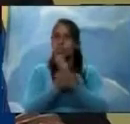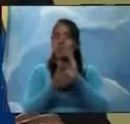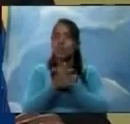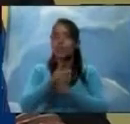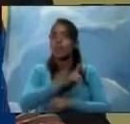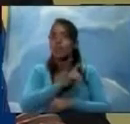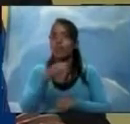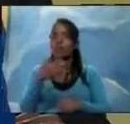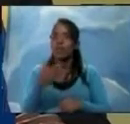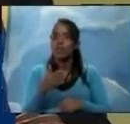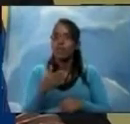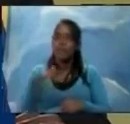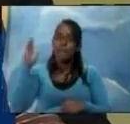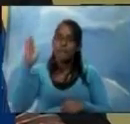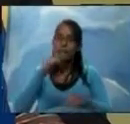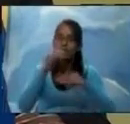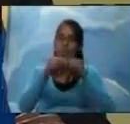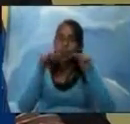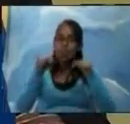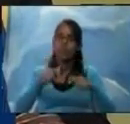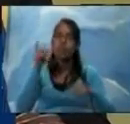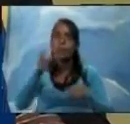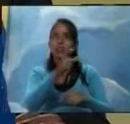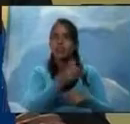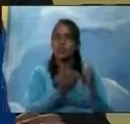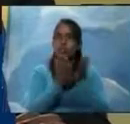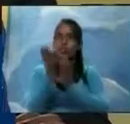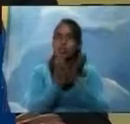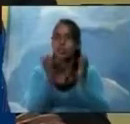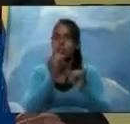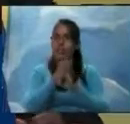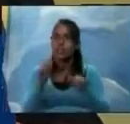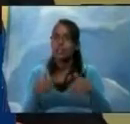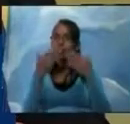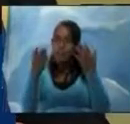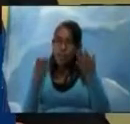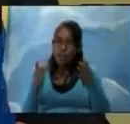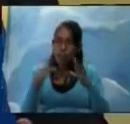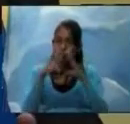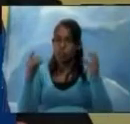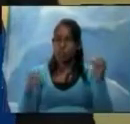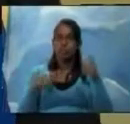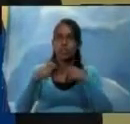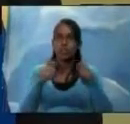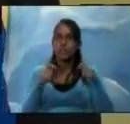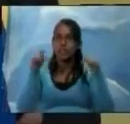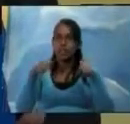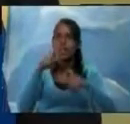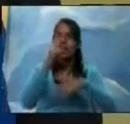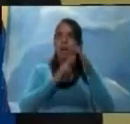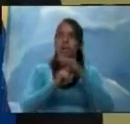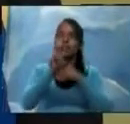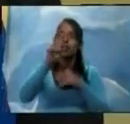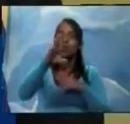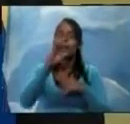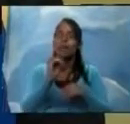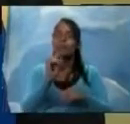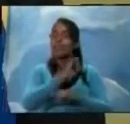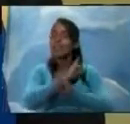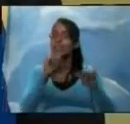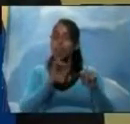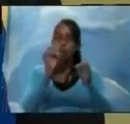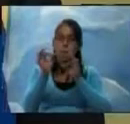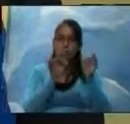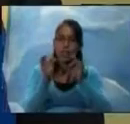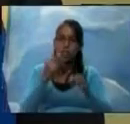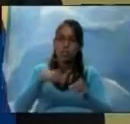vino haciendo estas personas, los siervos que se le entregaron los talentos. Y acá en el versículo 20, que ya lo explicaba nuestro